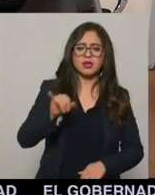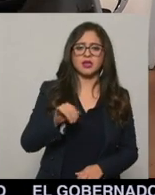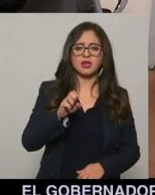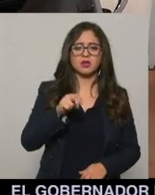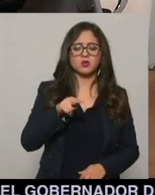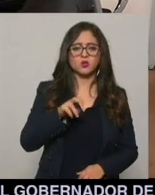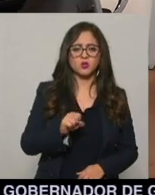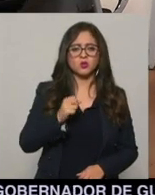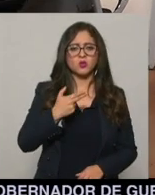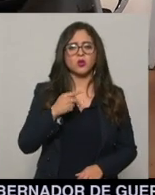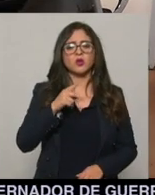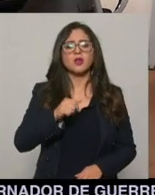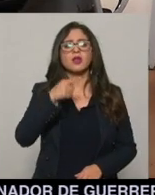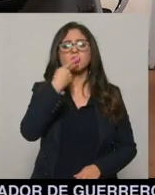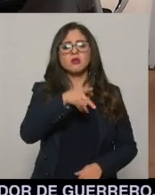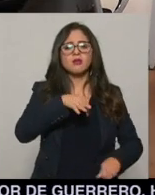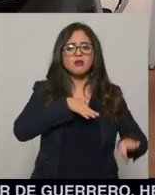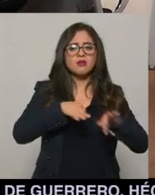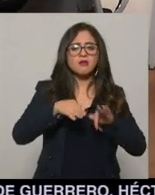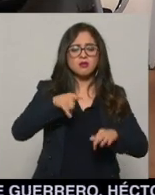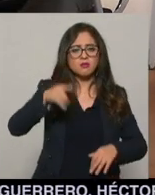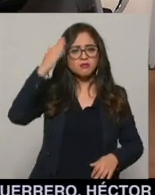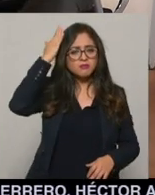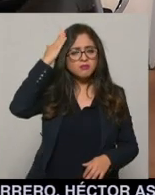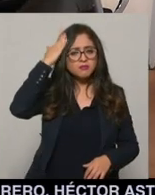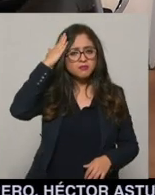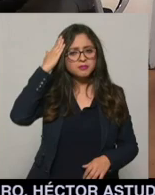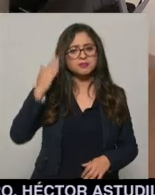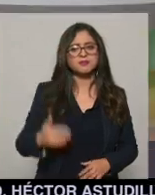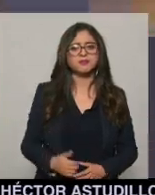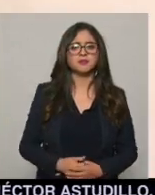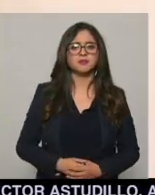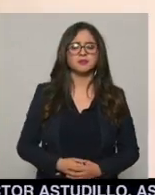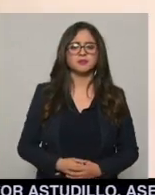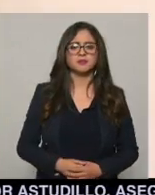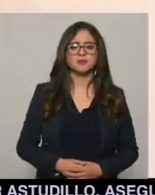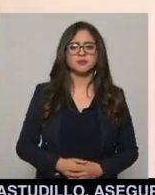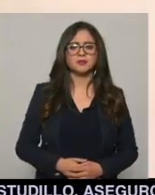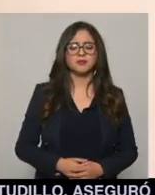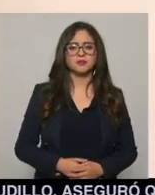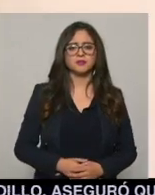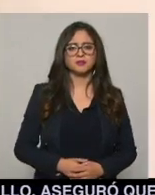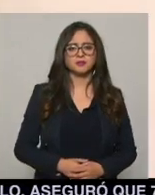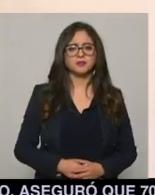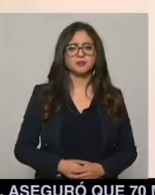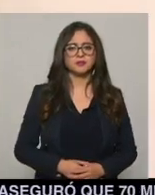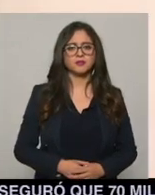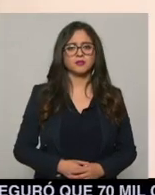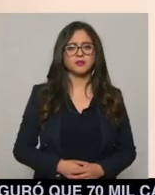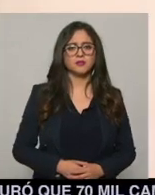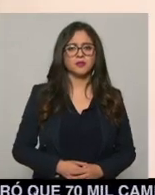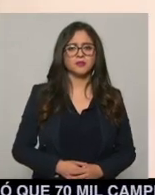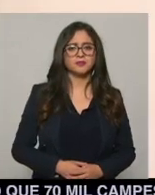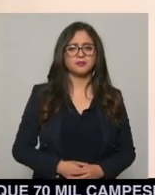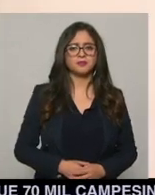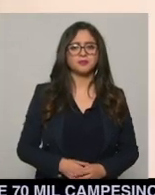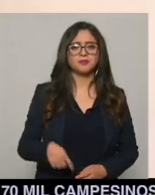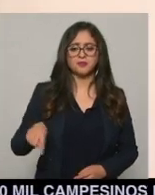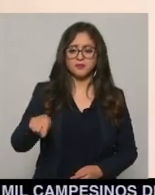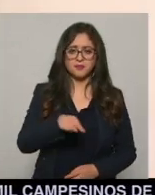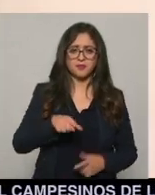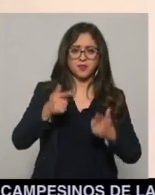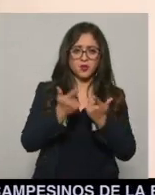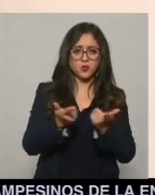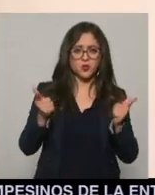de su Secretaría de Seguridad Ciudadana que él encabeza? Bueno, lo primero que nosotros decimos en el Colectivo contra